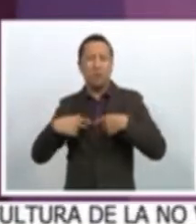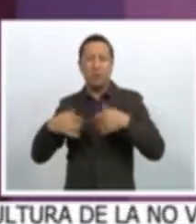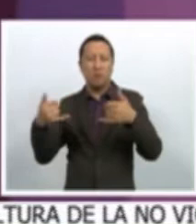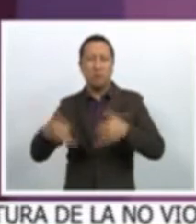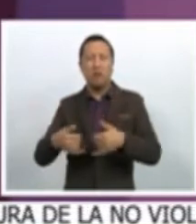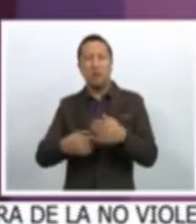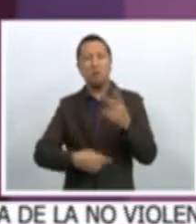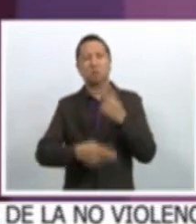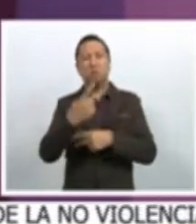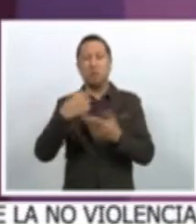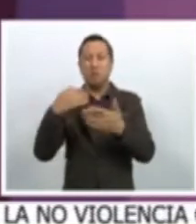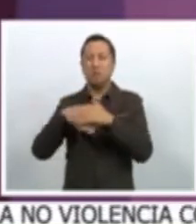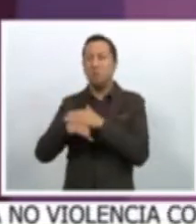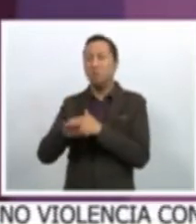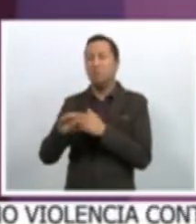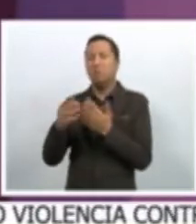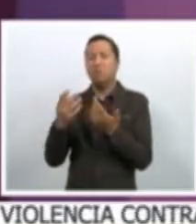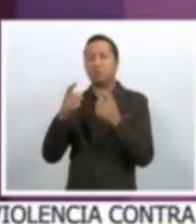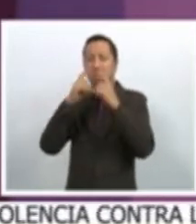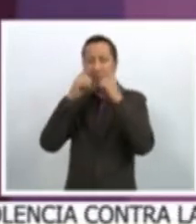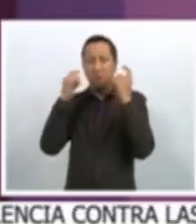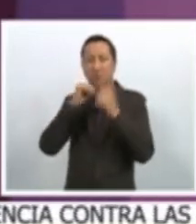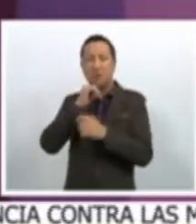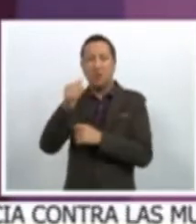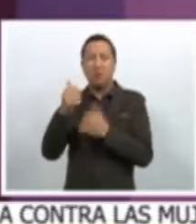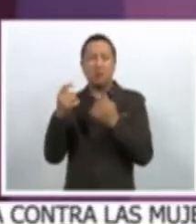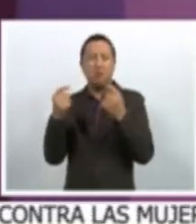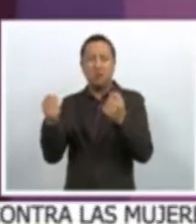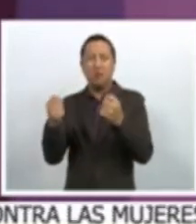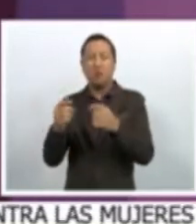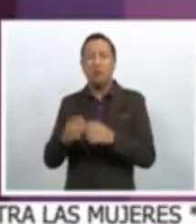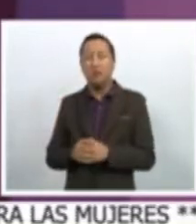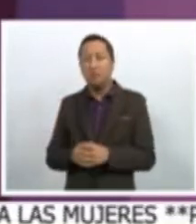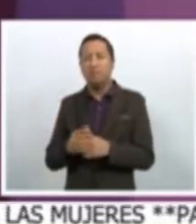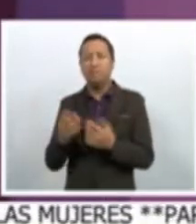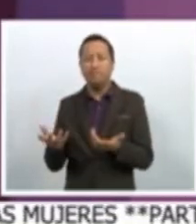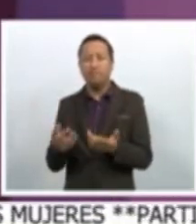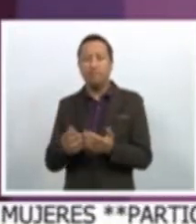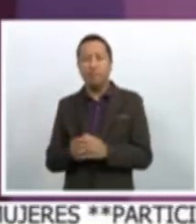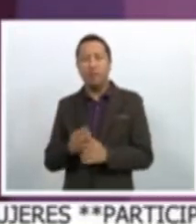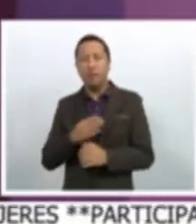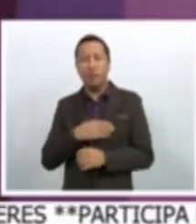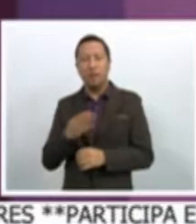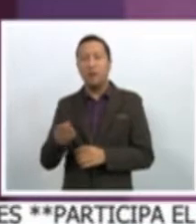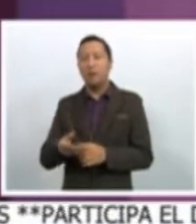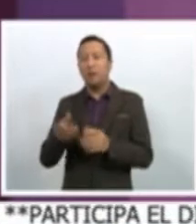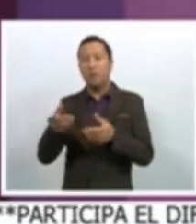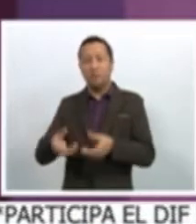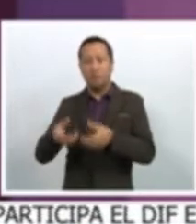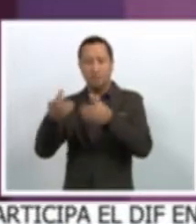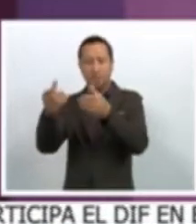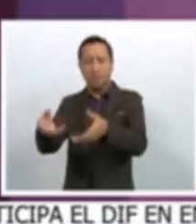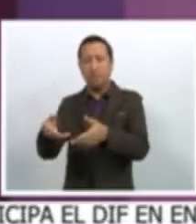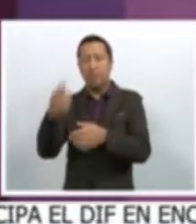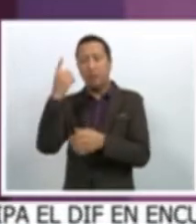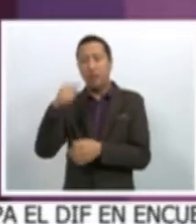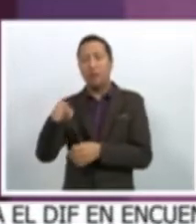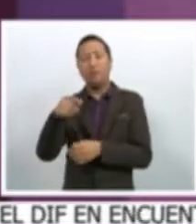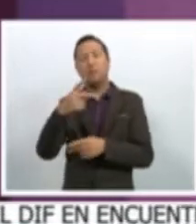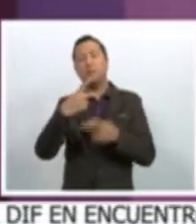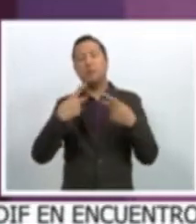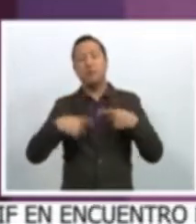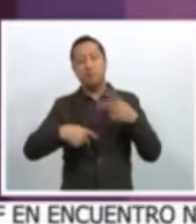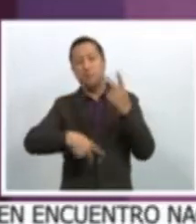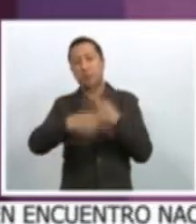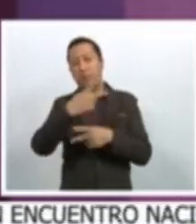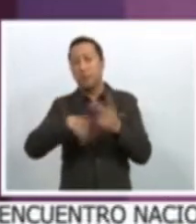cubrebocas, que creen que esto ya se acabó, ¿no?, y pues quieren que los atiendan así. Entonces lo que les dijimos es, bueno, aquí tienes un pequeño paquete de cubrebocas para que no